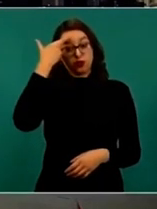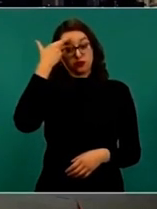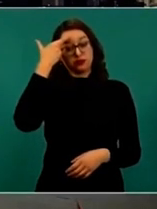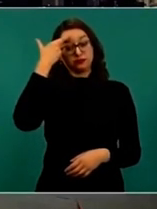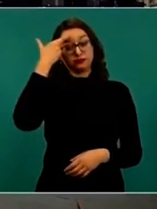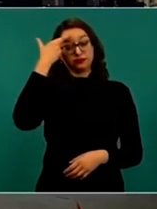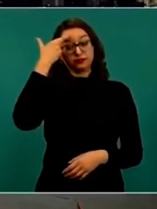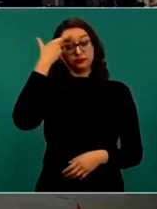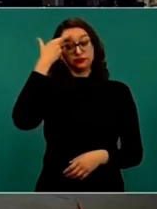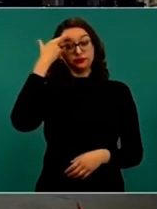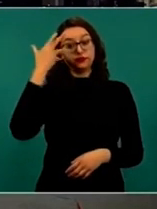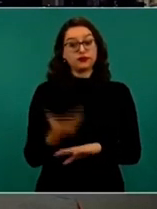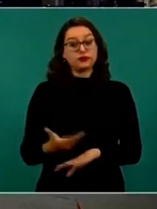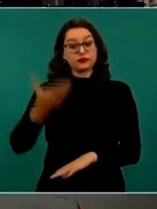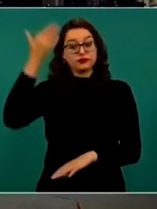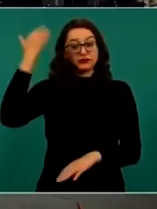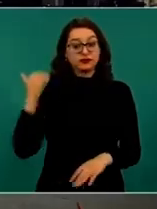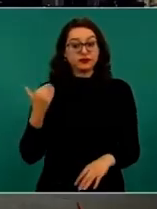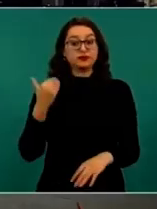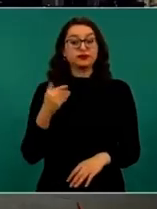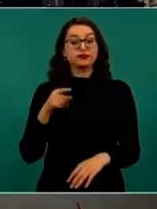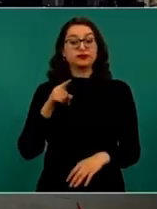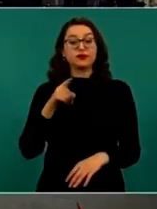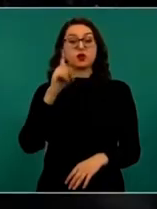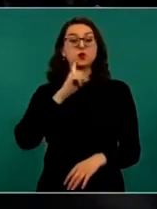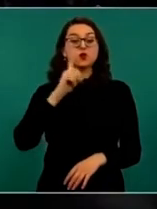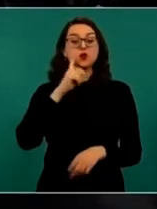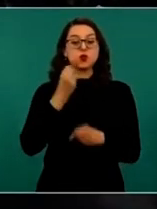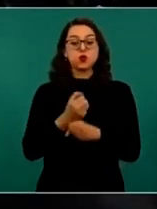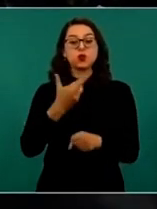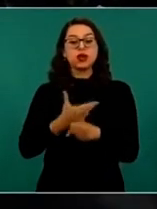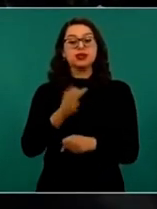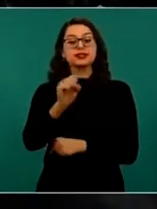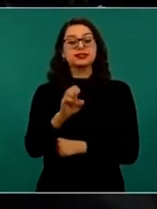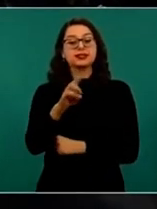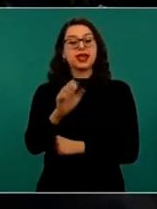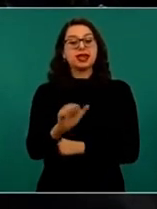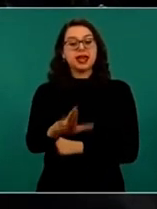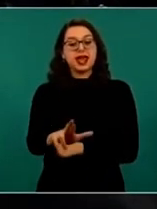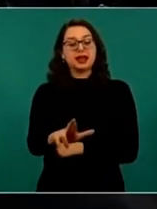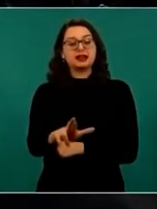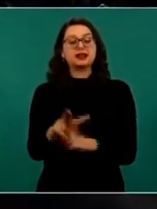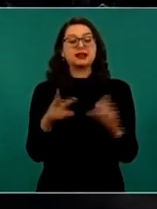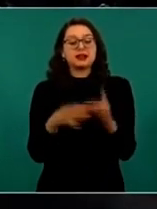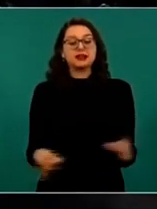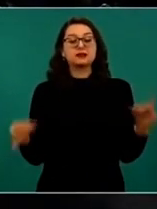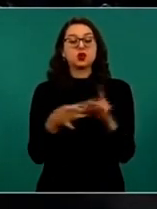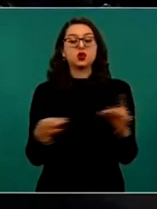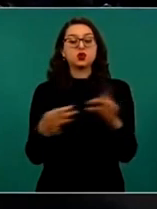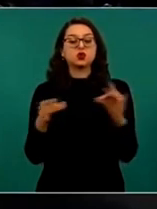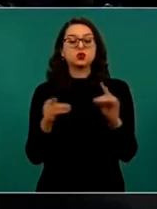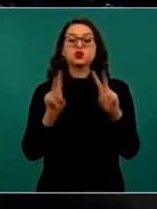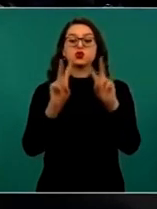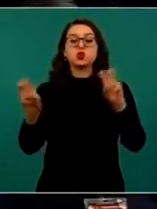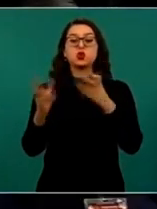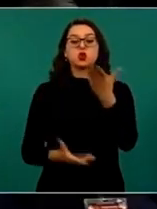cuando nos dio la explicación la secretaria de Energía sobre lo que es la propuesta